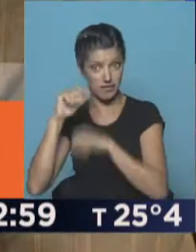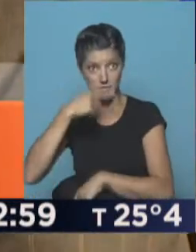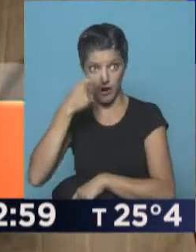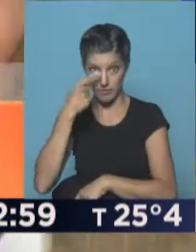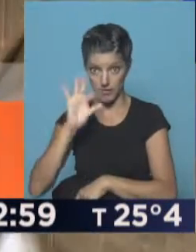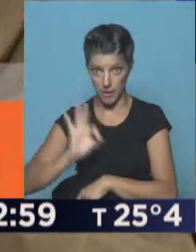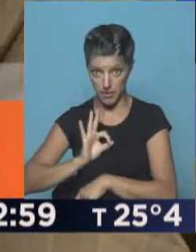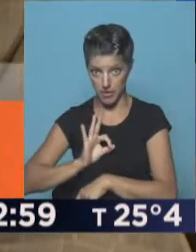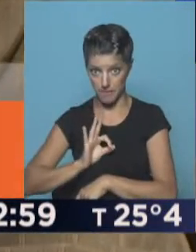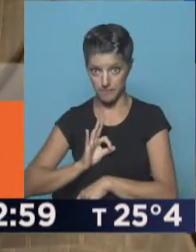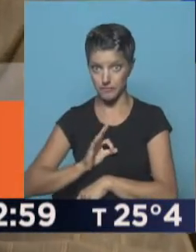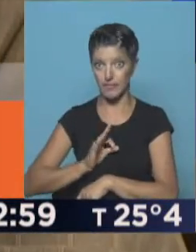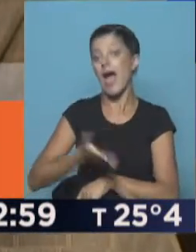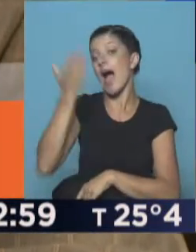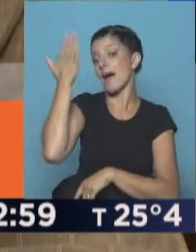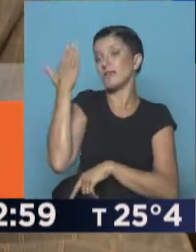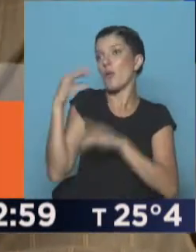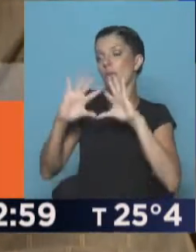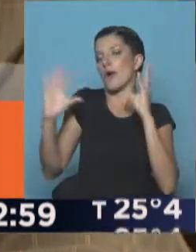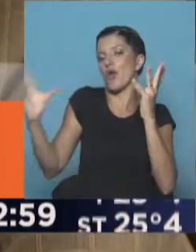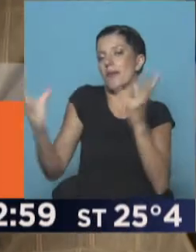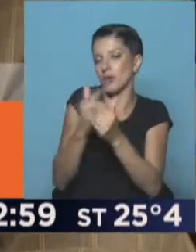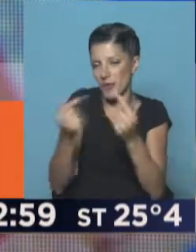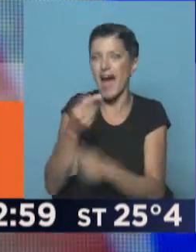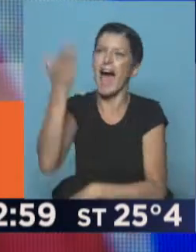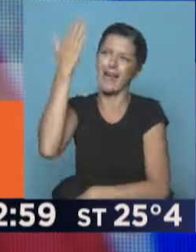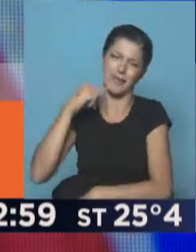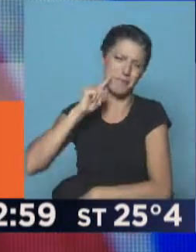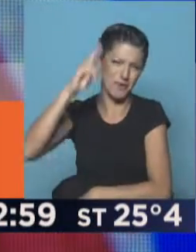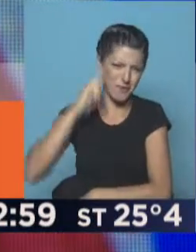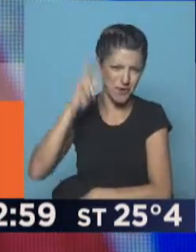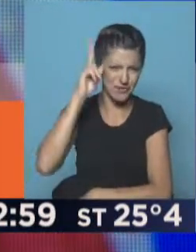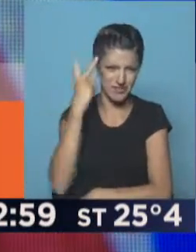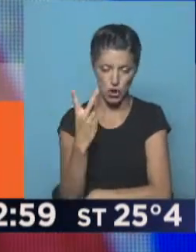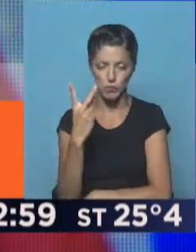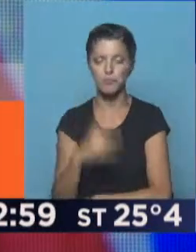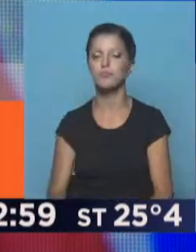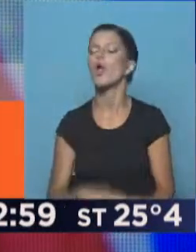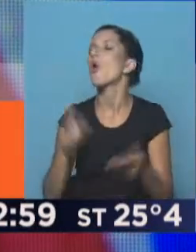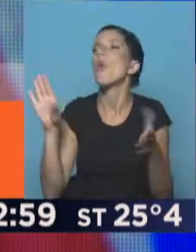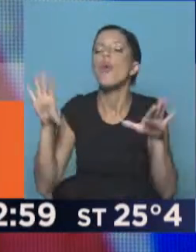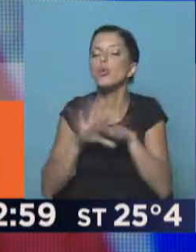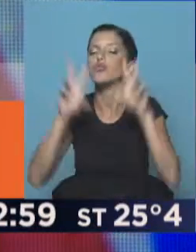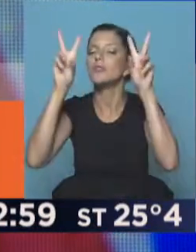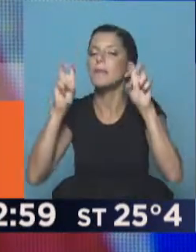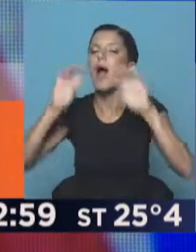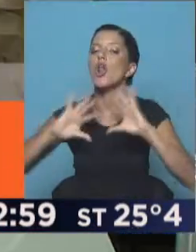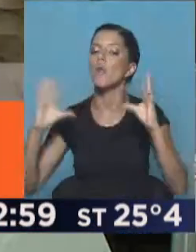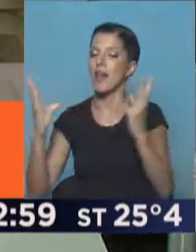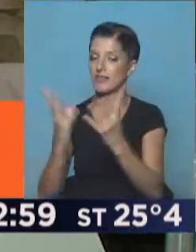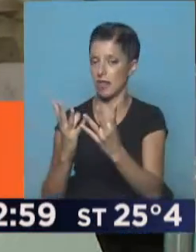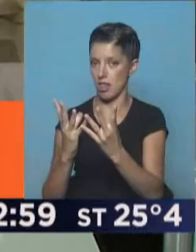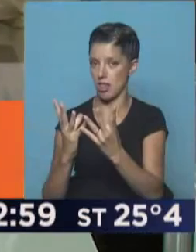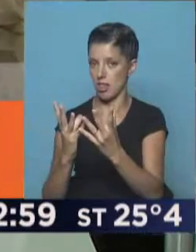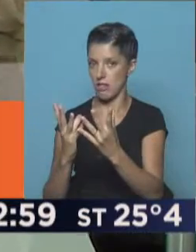interesante en la época que la globalización no estaba de moda, en 1982. Claro. Mencionás justo el tema de la globalización, que es como el tema que, por lo